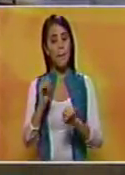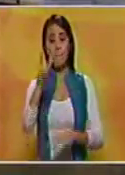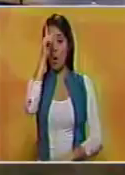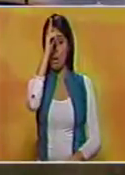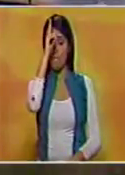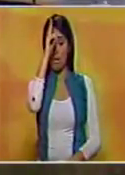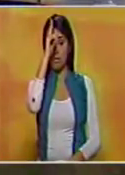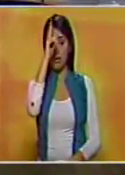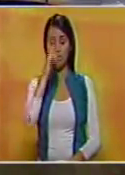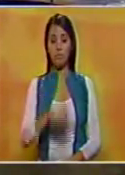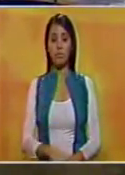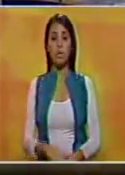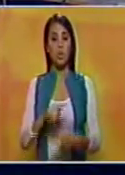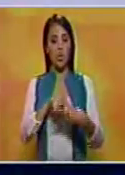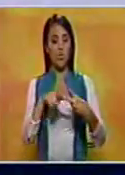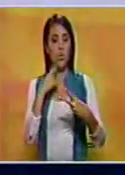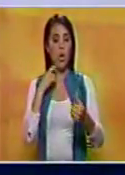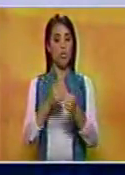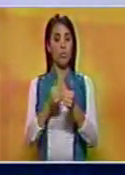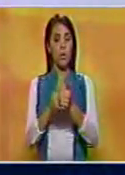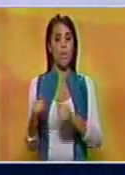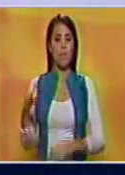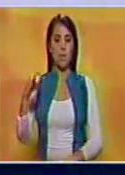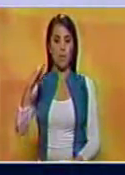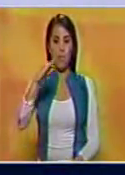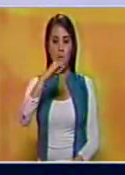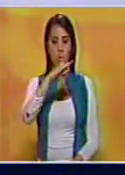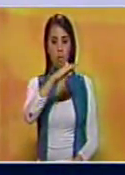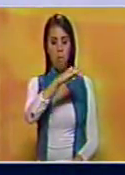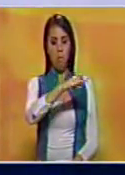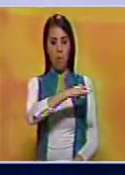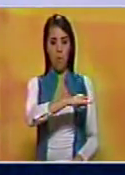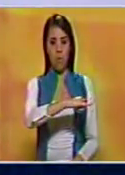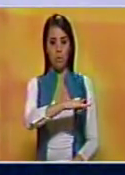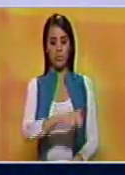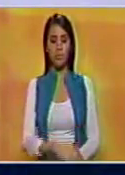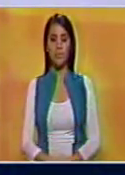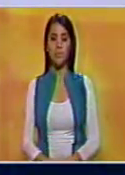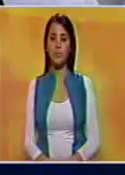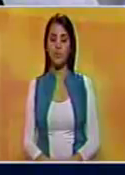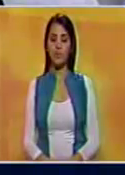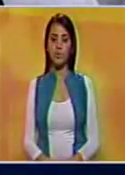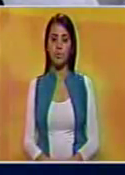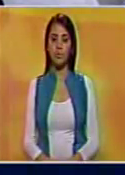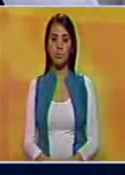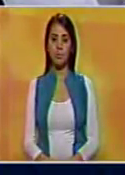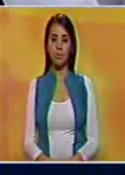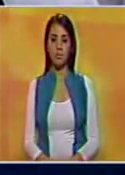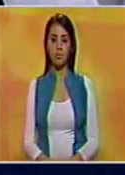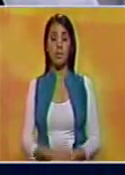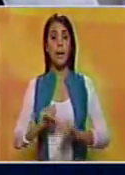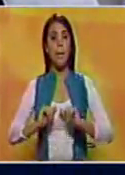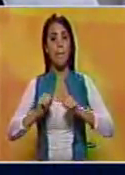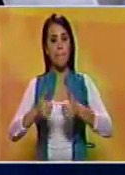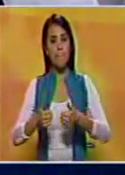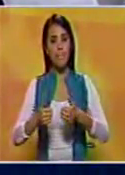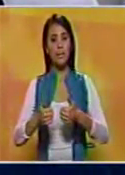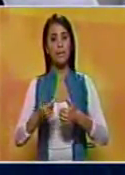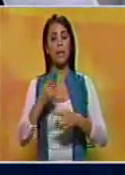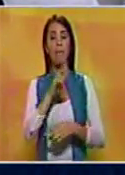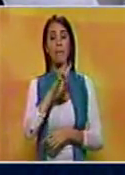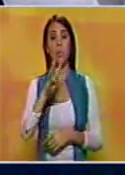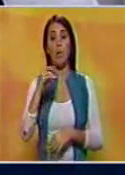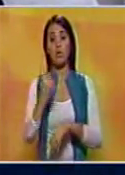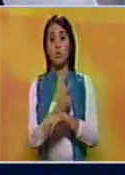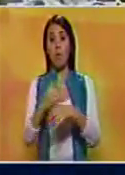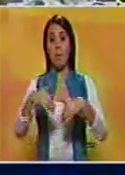Alemania, donde los pilotos y auxiliares de vuelo de la línea aérea irlandesa de bajo costo Ryanair iniciaron una huelga de 24